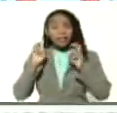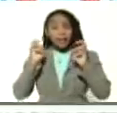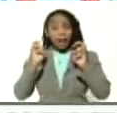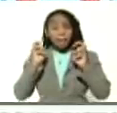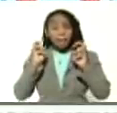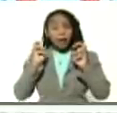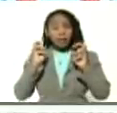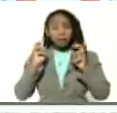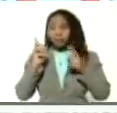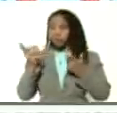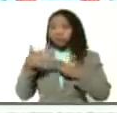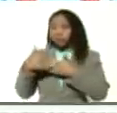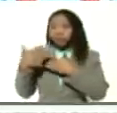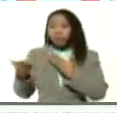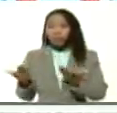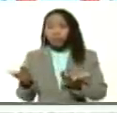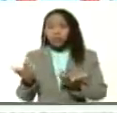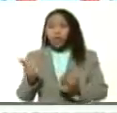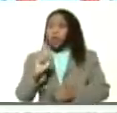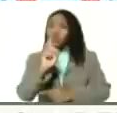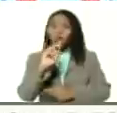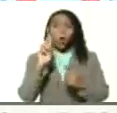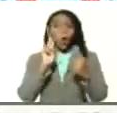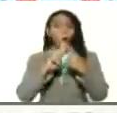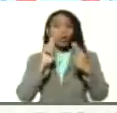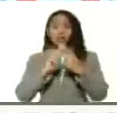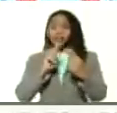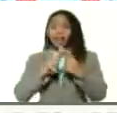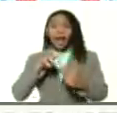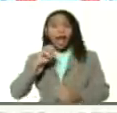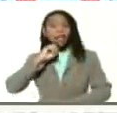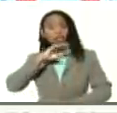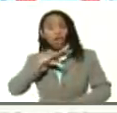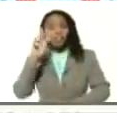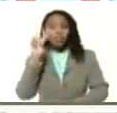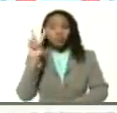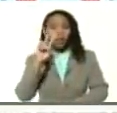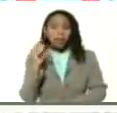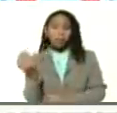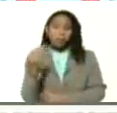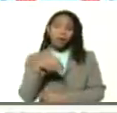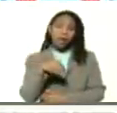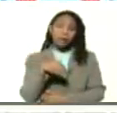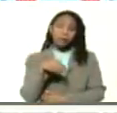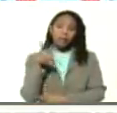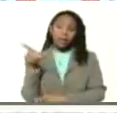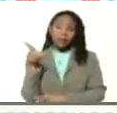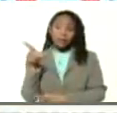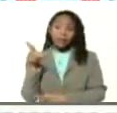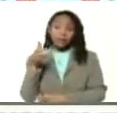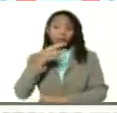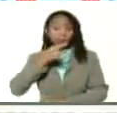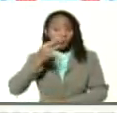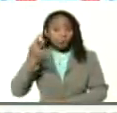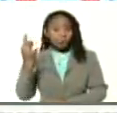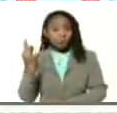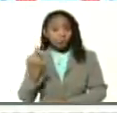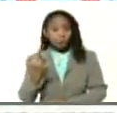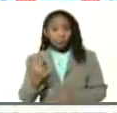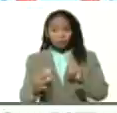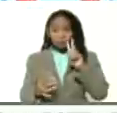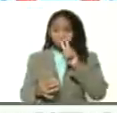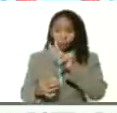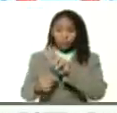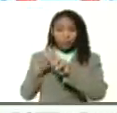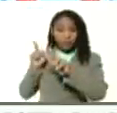precedentes. Desconocía la historia de Venezuela, además, la implicación verdadera de